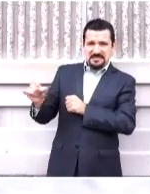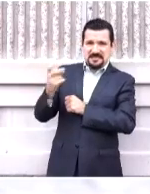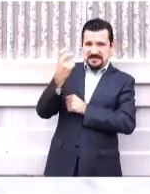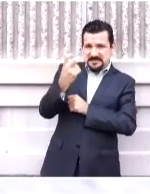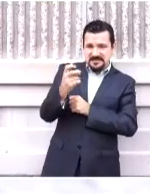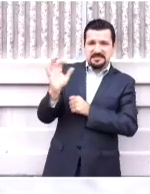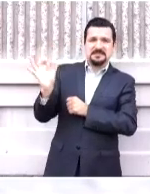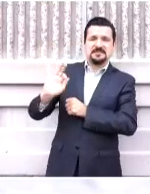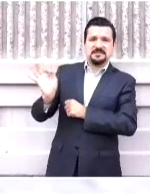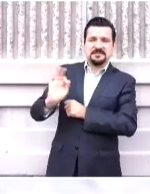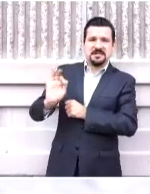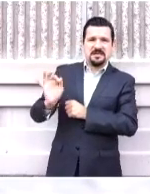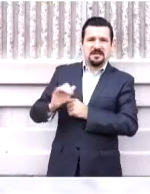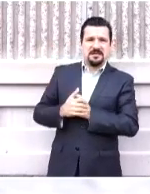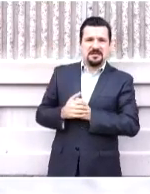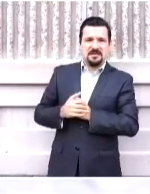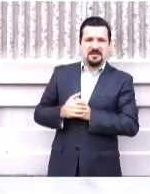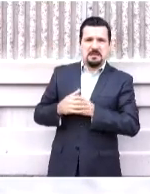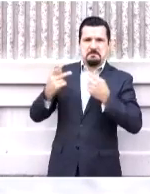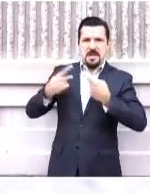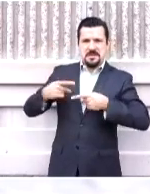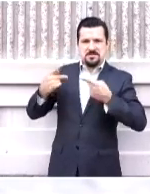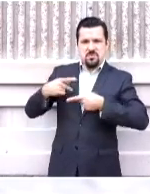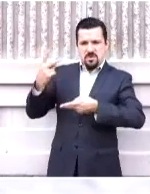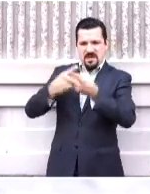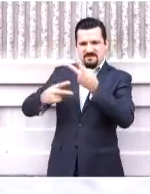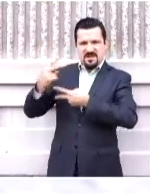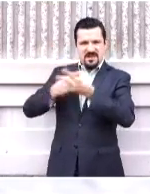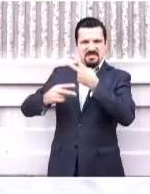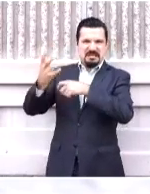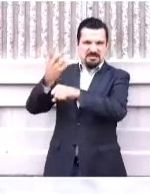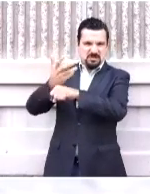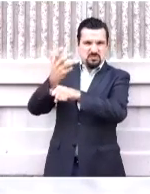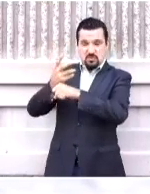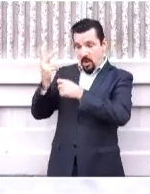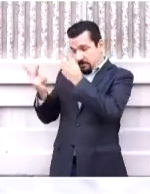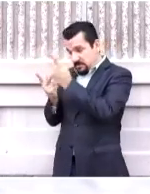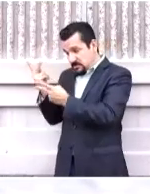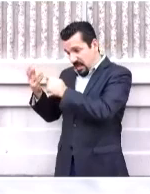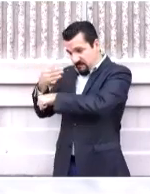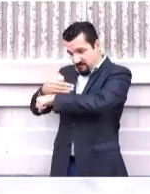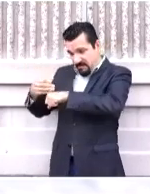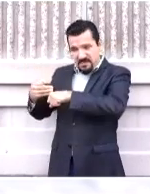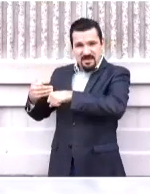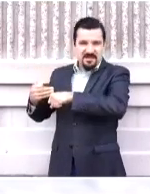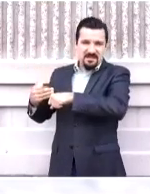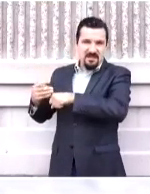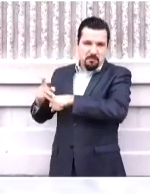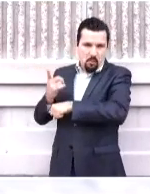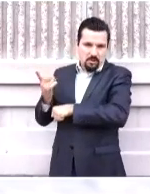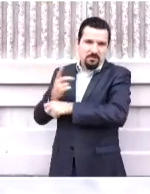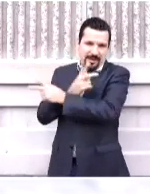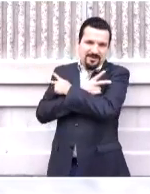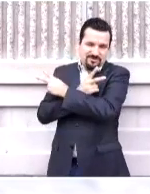probable que vengan personas de Estados Unidos a visitar a sus familiares,